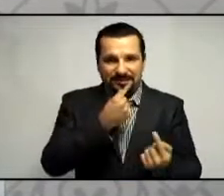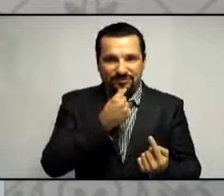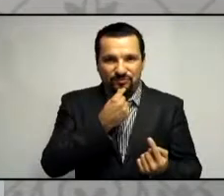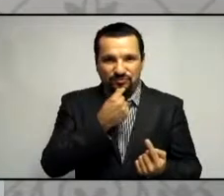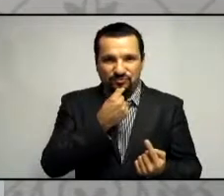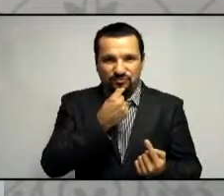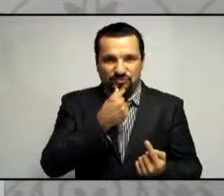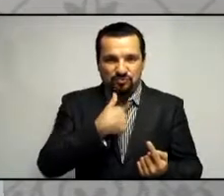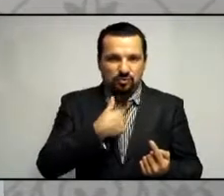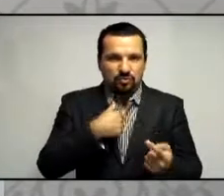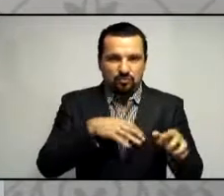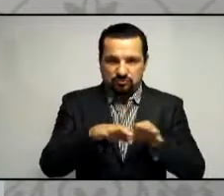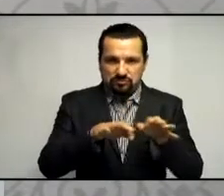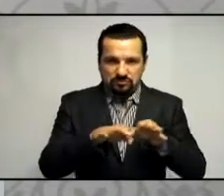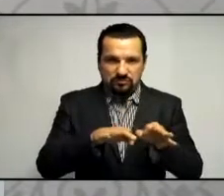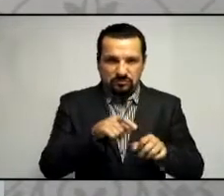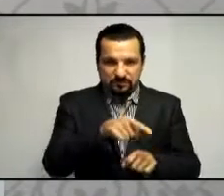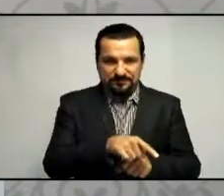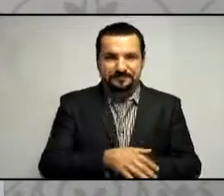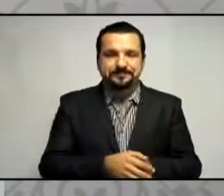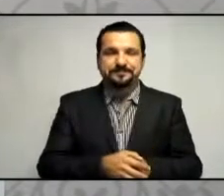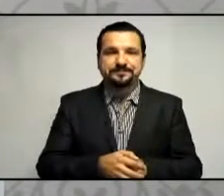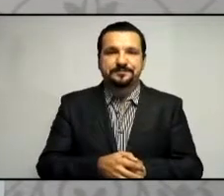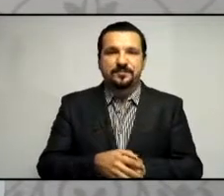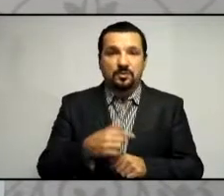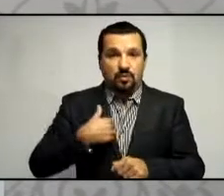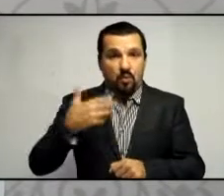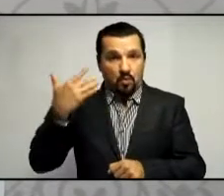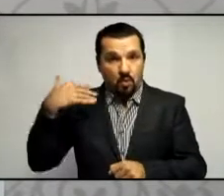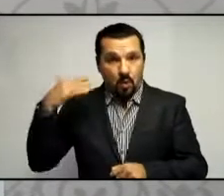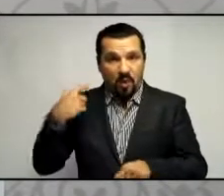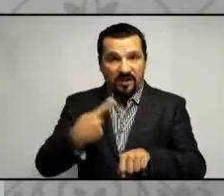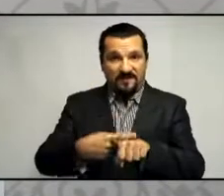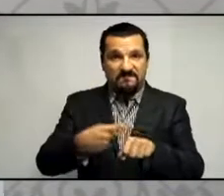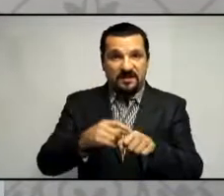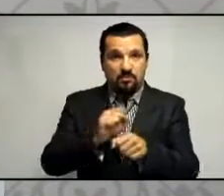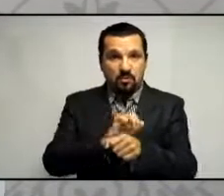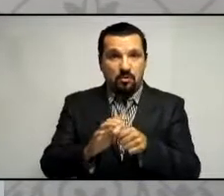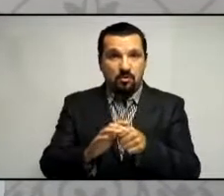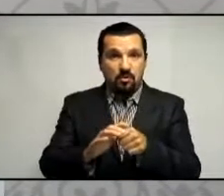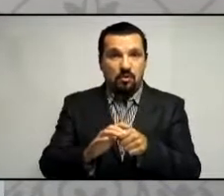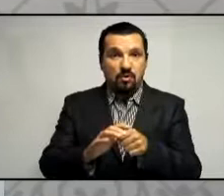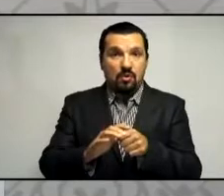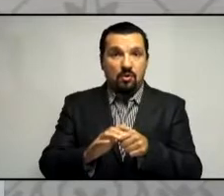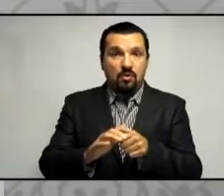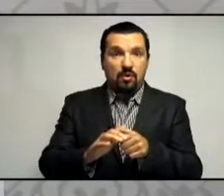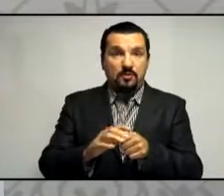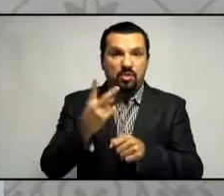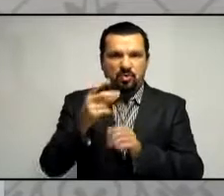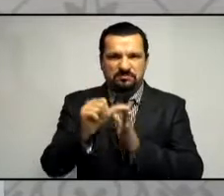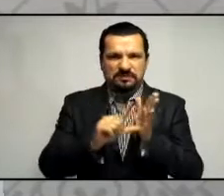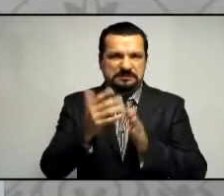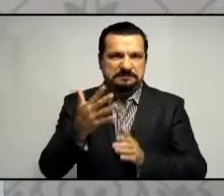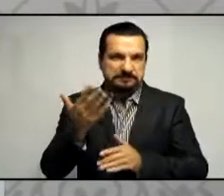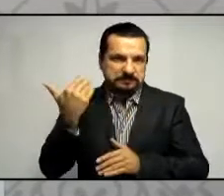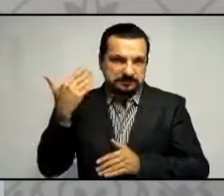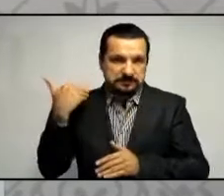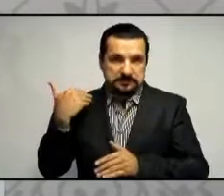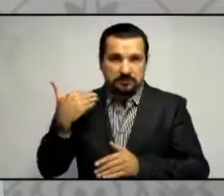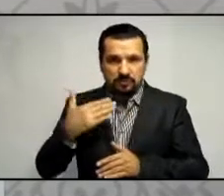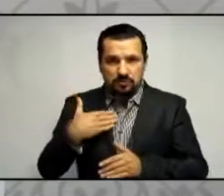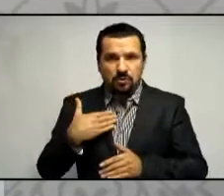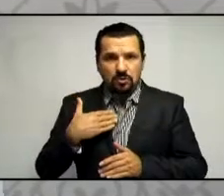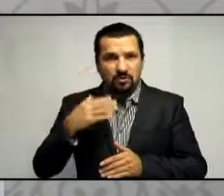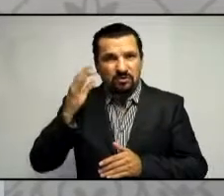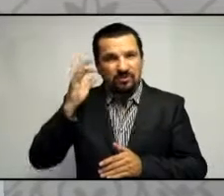Sonora. Yo fui un paciente positivo para COVID hace aproximadamente 2 meses, mientras realizaba mi